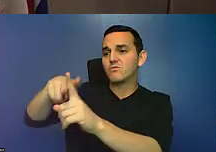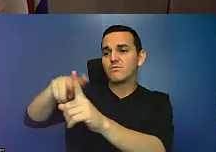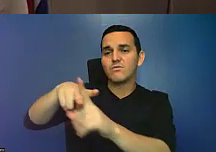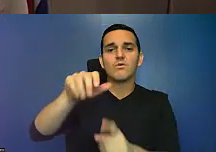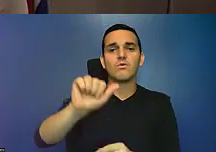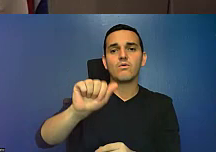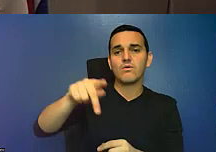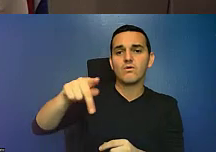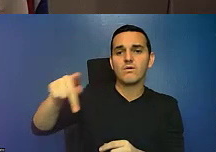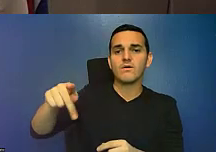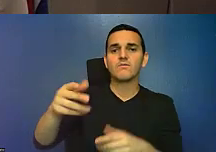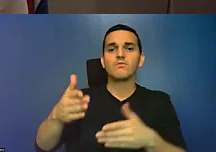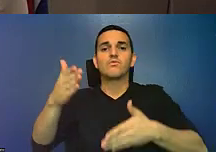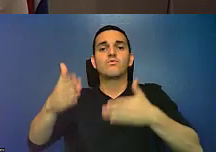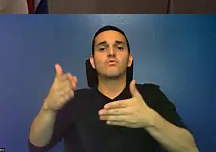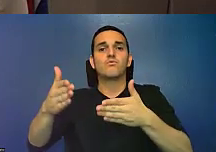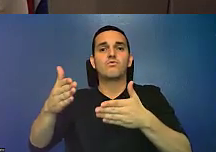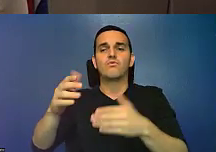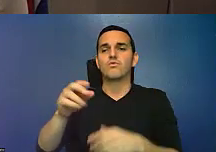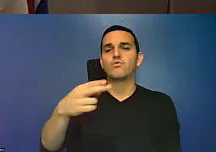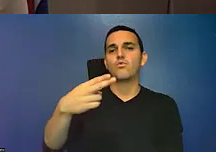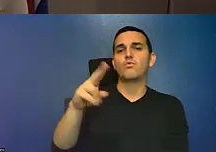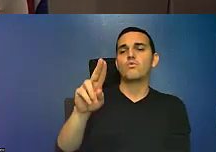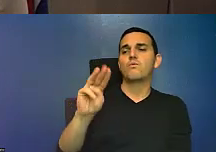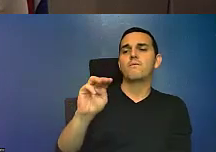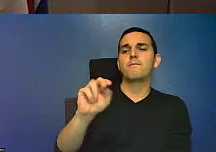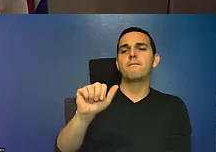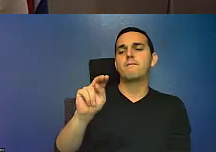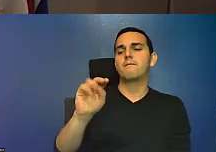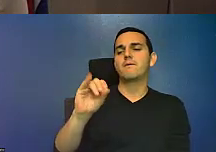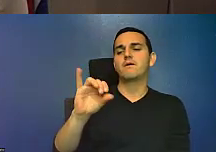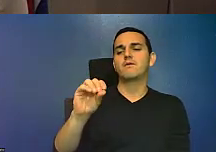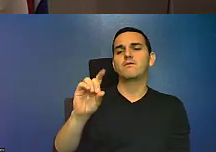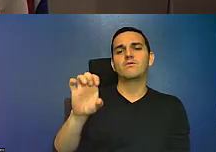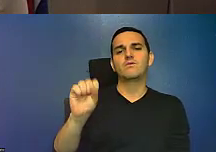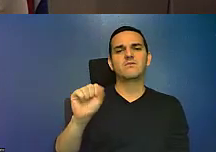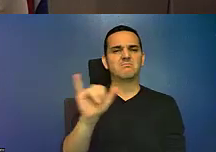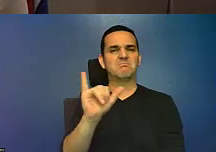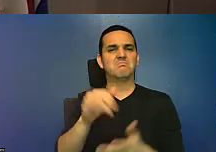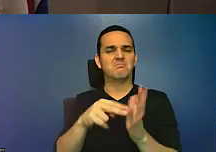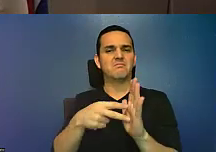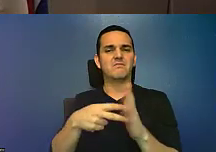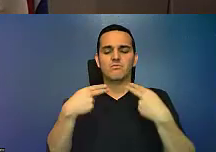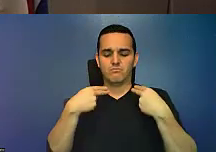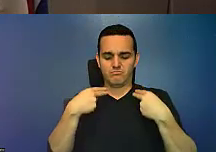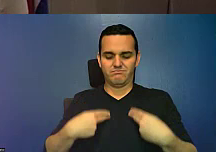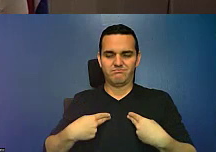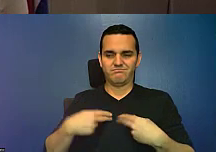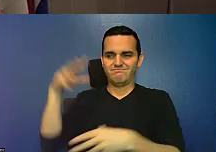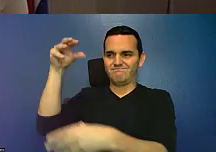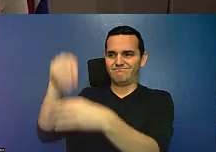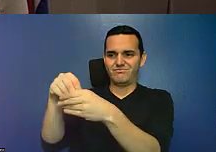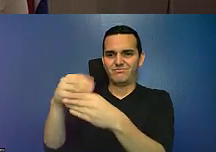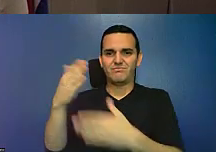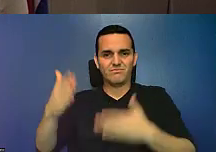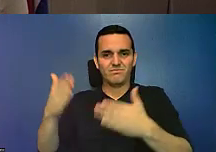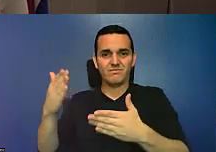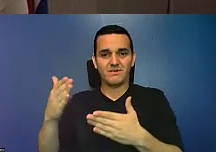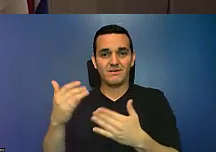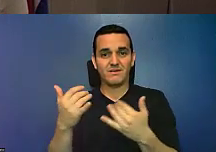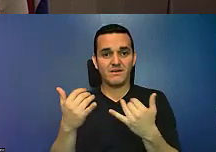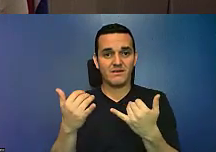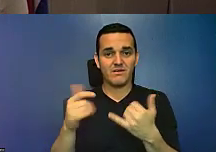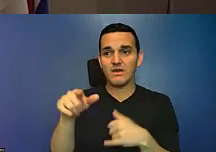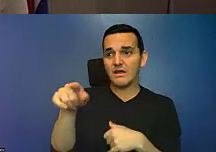manuales. Desde luego, aquí tenemos lo que es